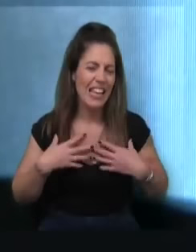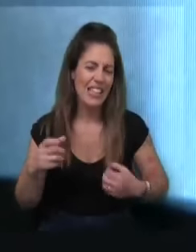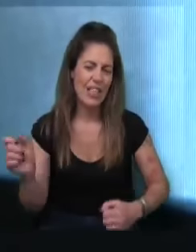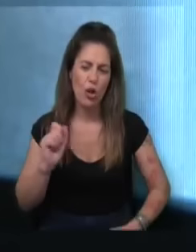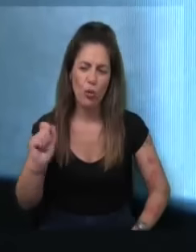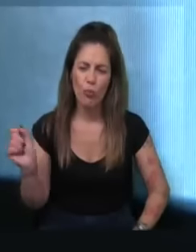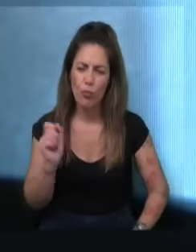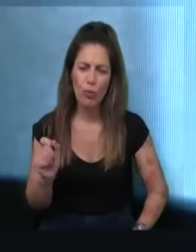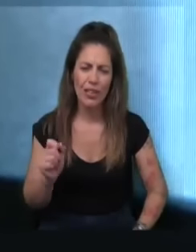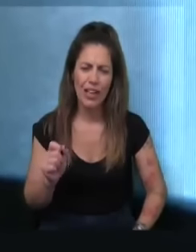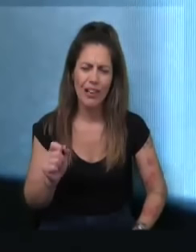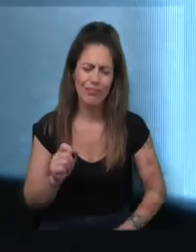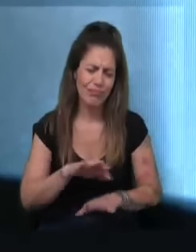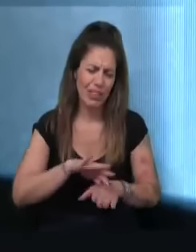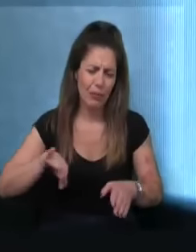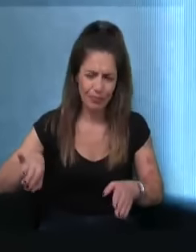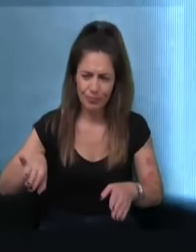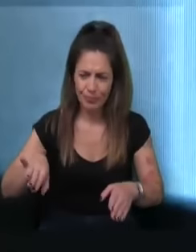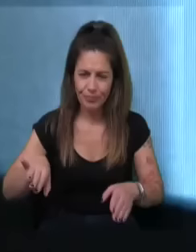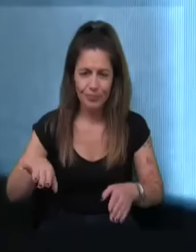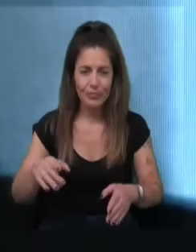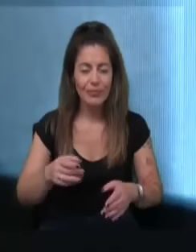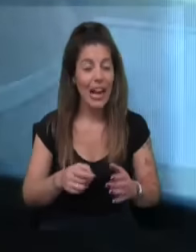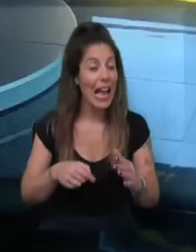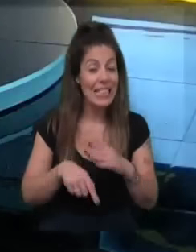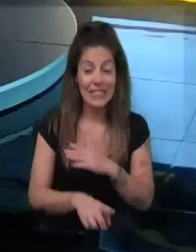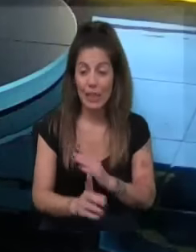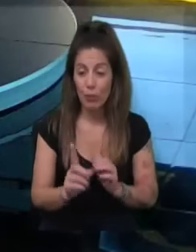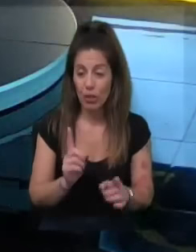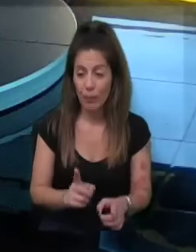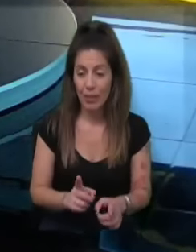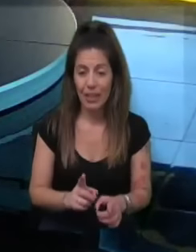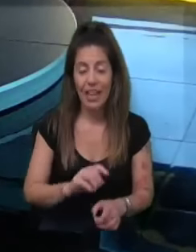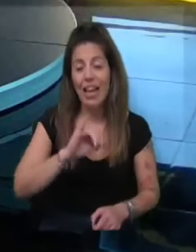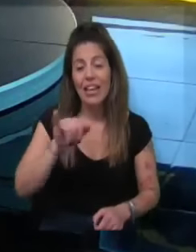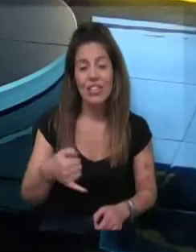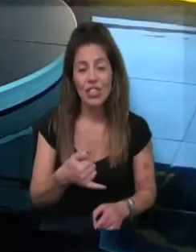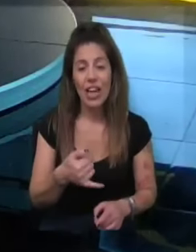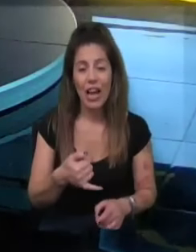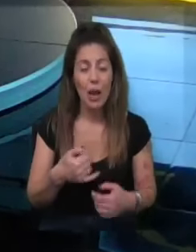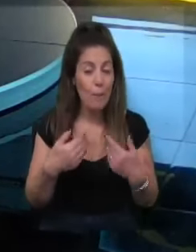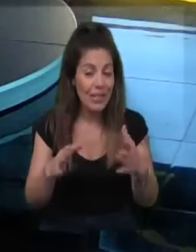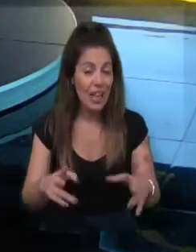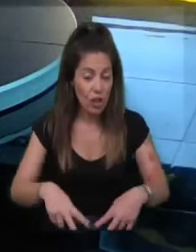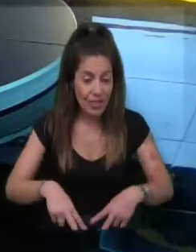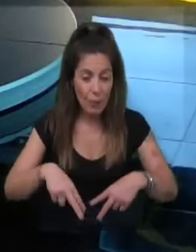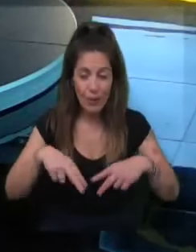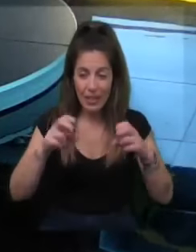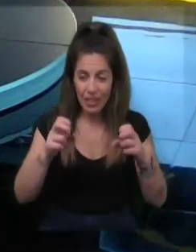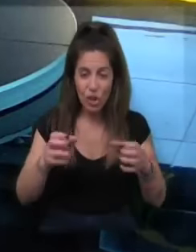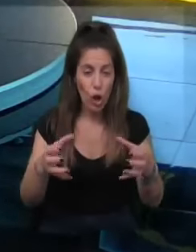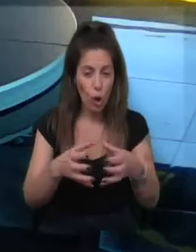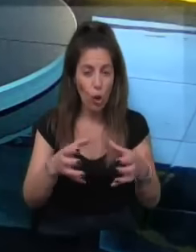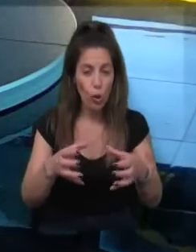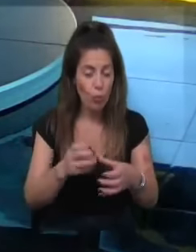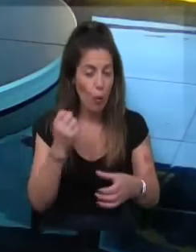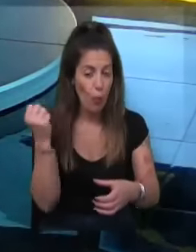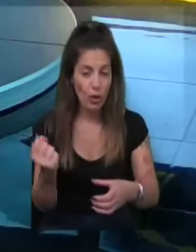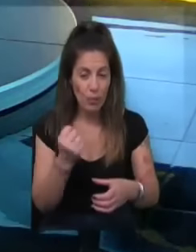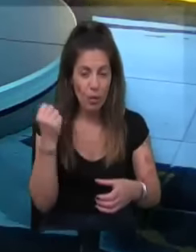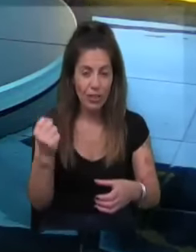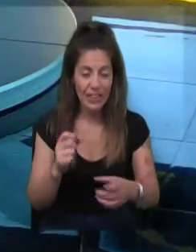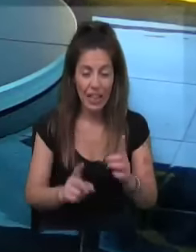absolutamente hipotecada al extremo que ya estamos empezando a hacer investigación con un grupo muy importante de